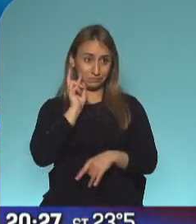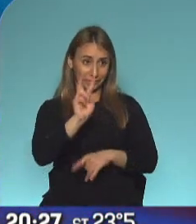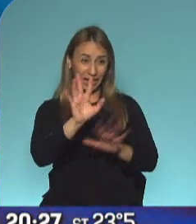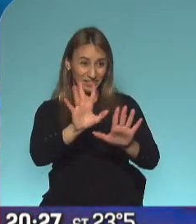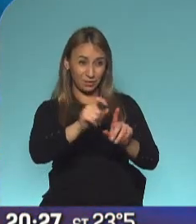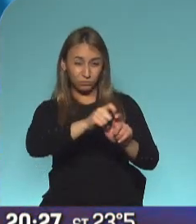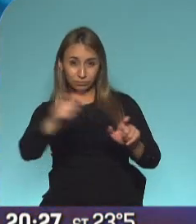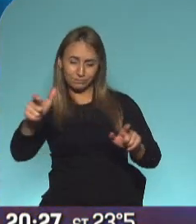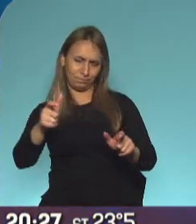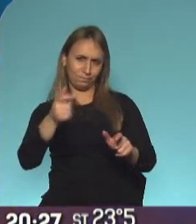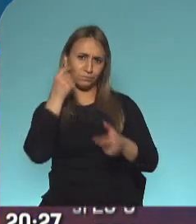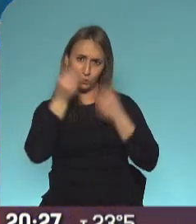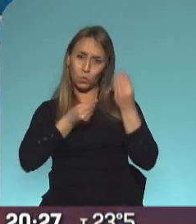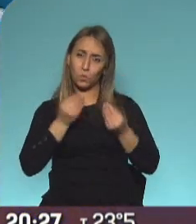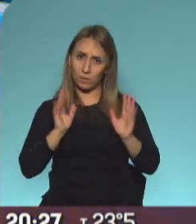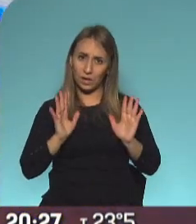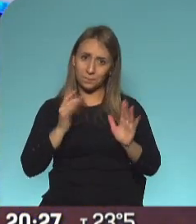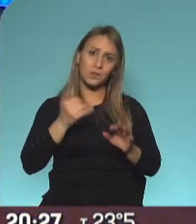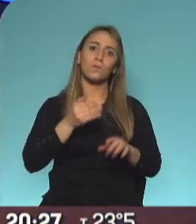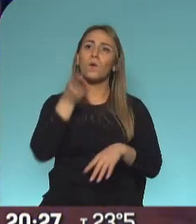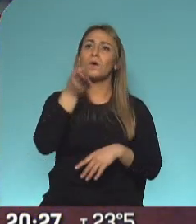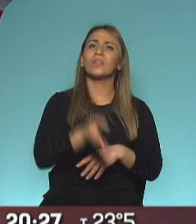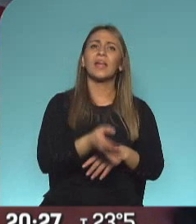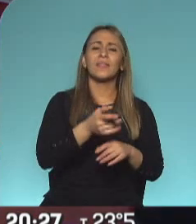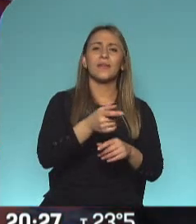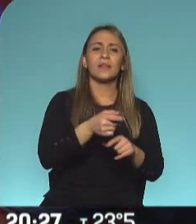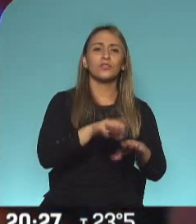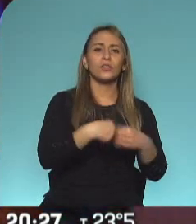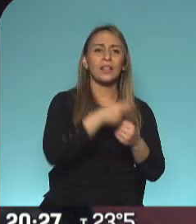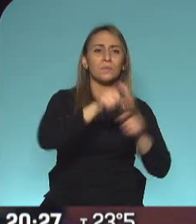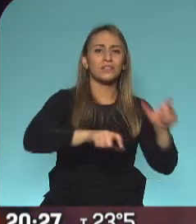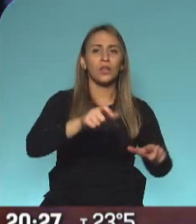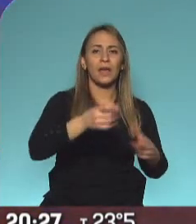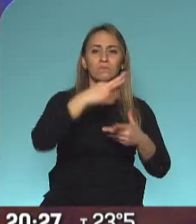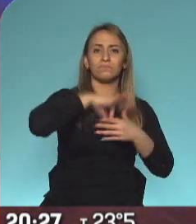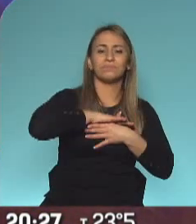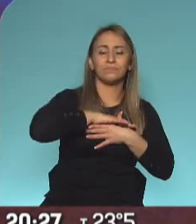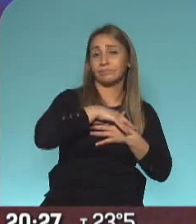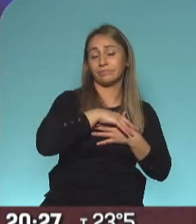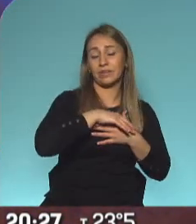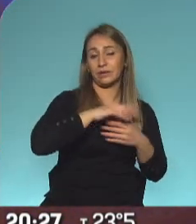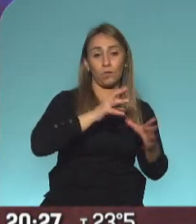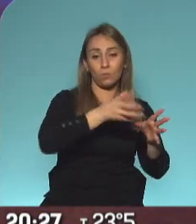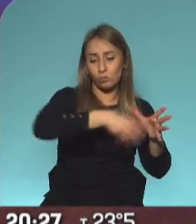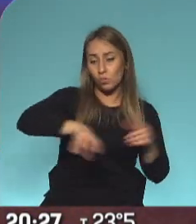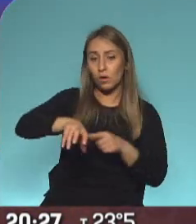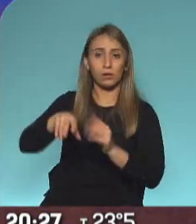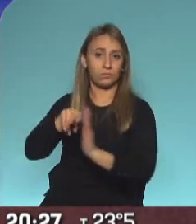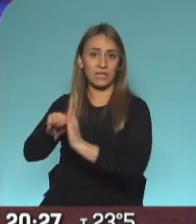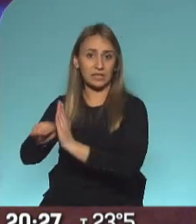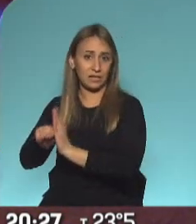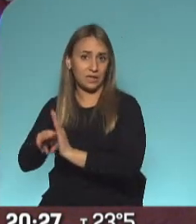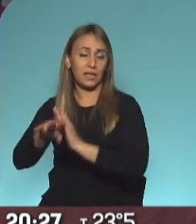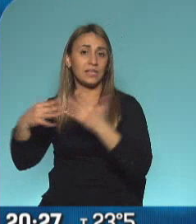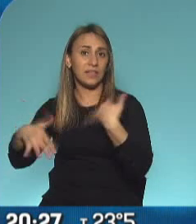qué? Porque hay un porcentaje de los que se infectan que indefectiblemente caen en sala de cuidados intensivos. Hay un porcentaje